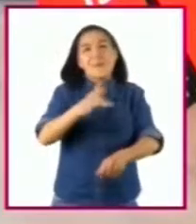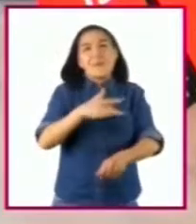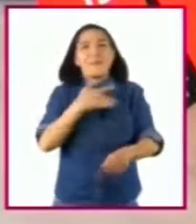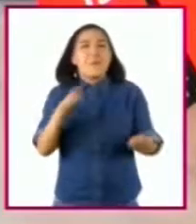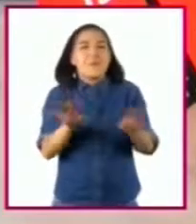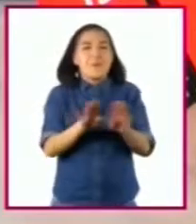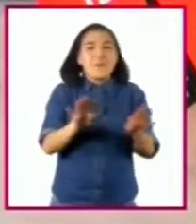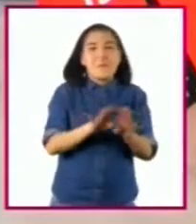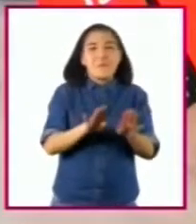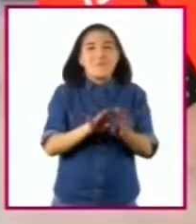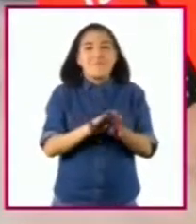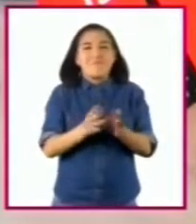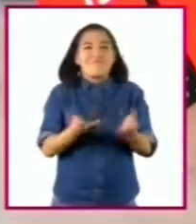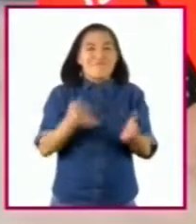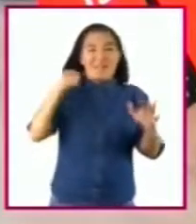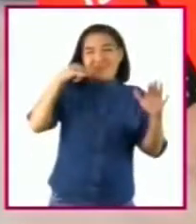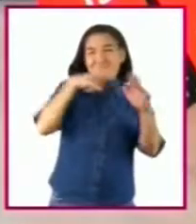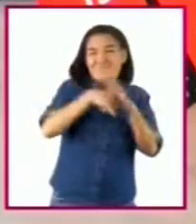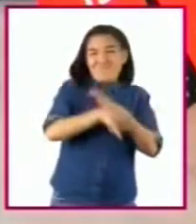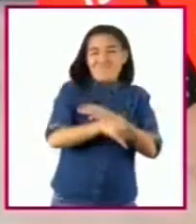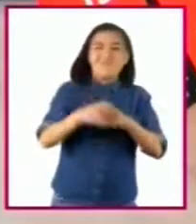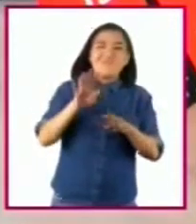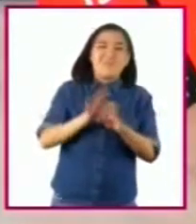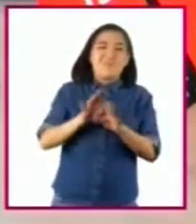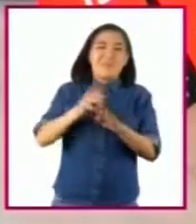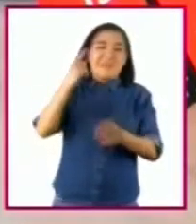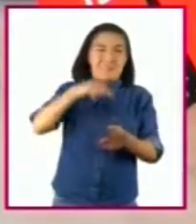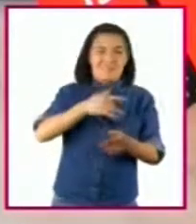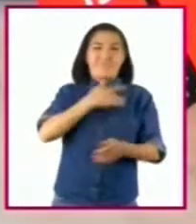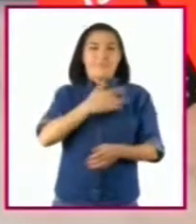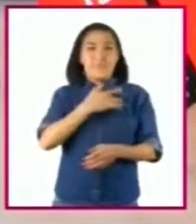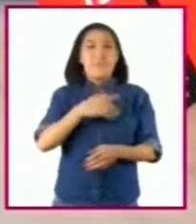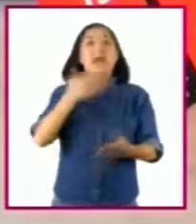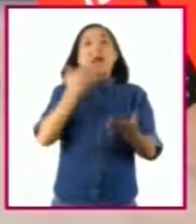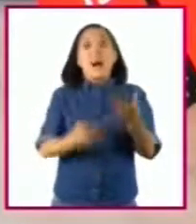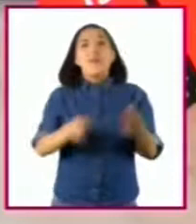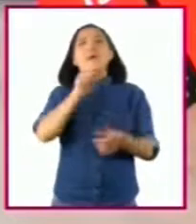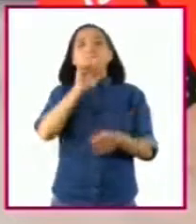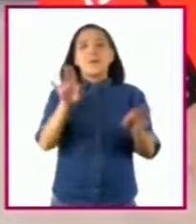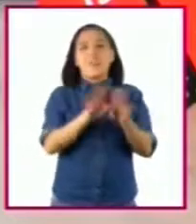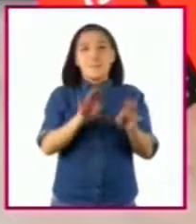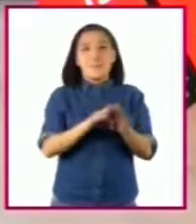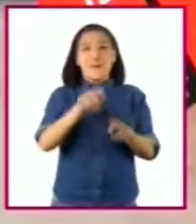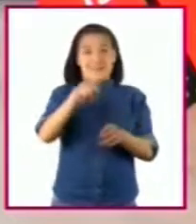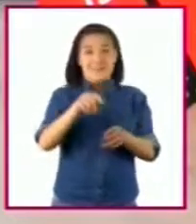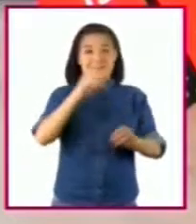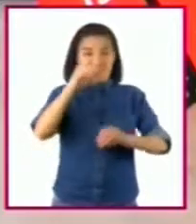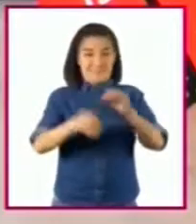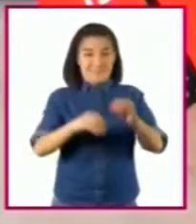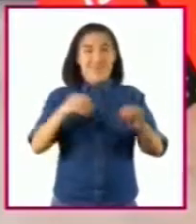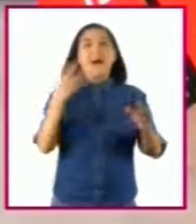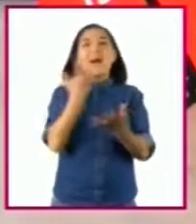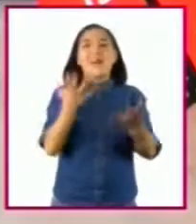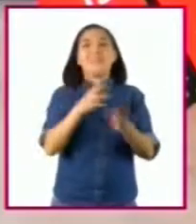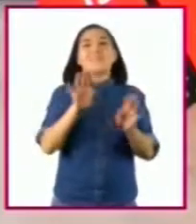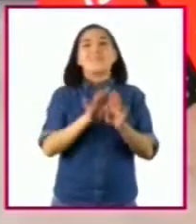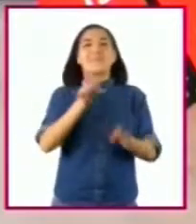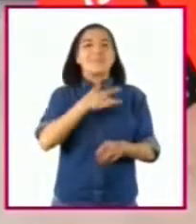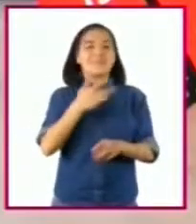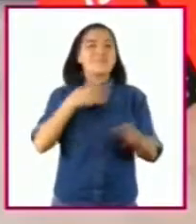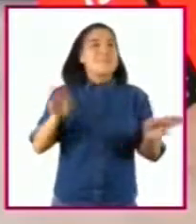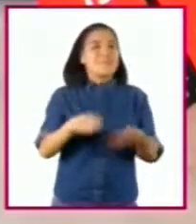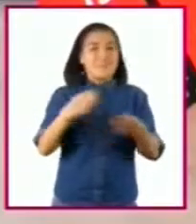bastante profunda. Ahora, lo que vamos a hacer nosotros es colocarle música a esta instalación.